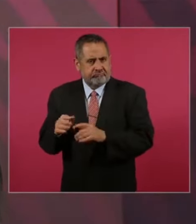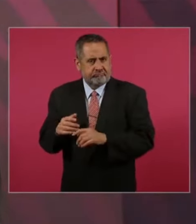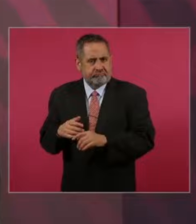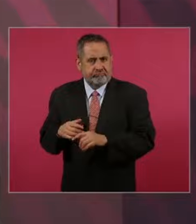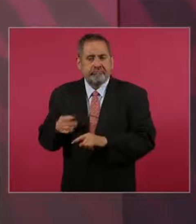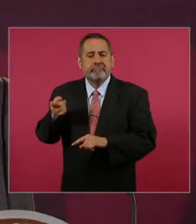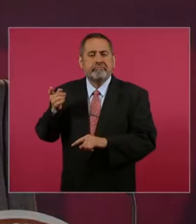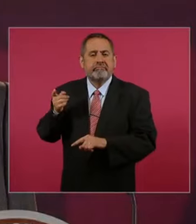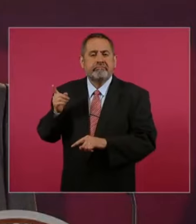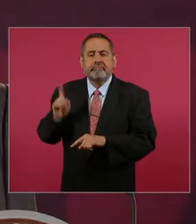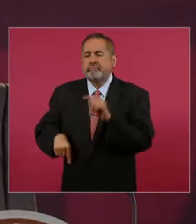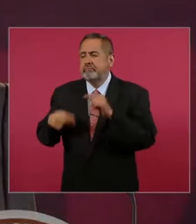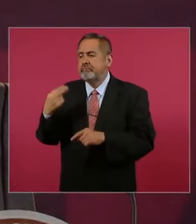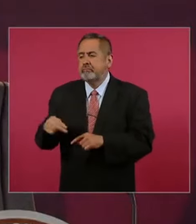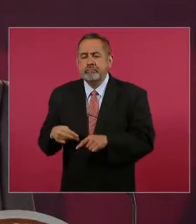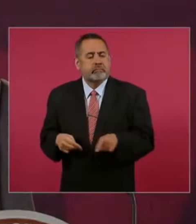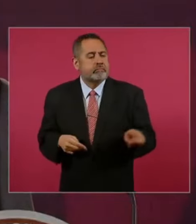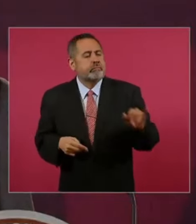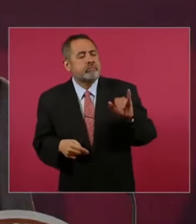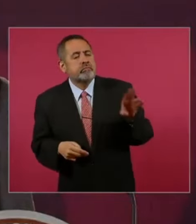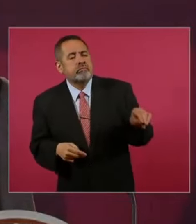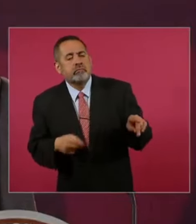si no dijo eso.